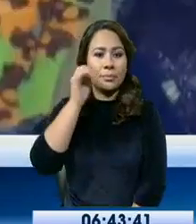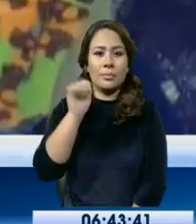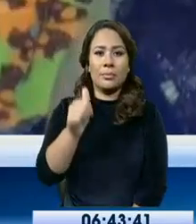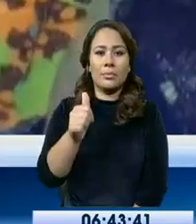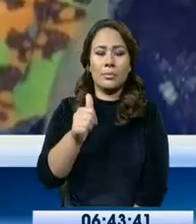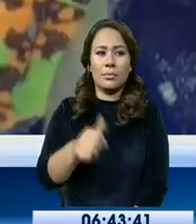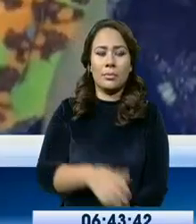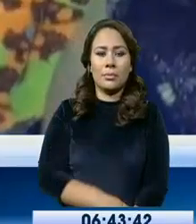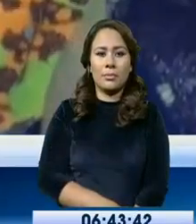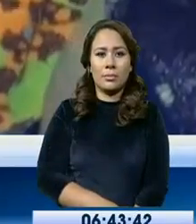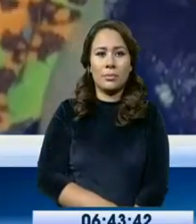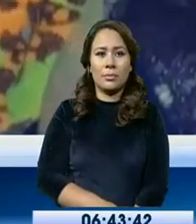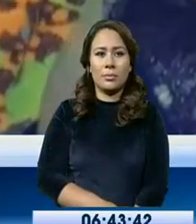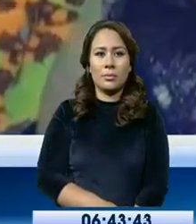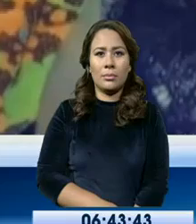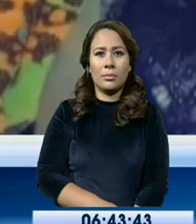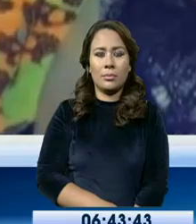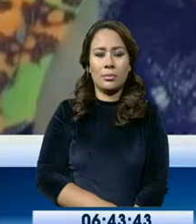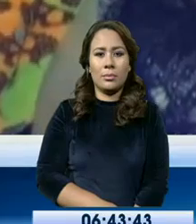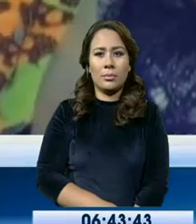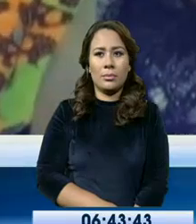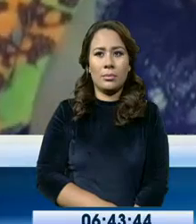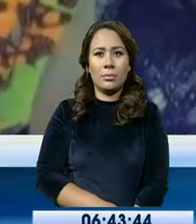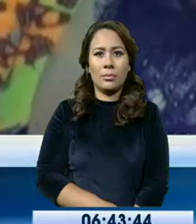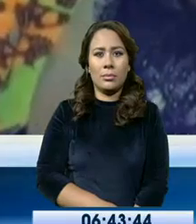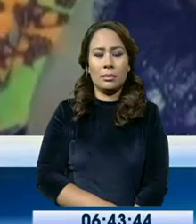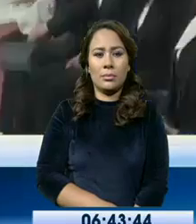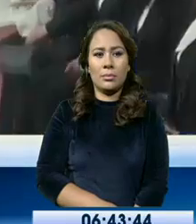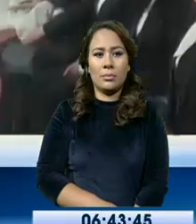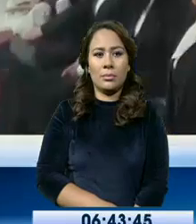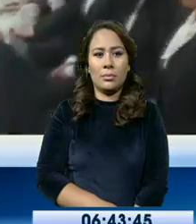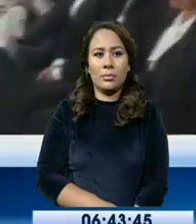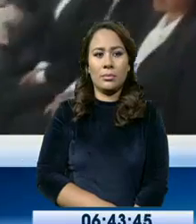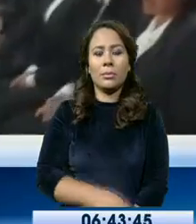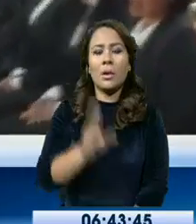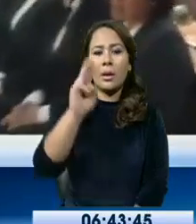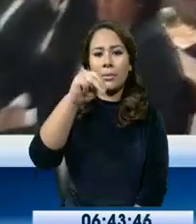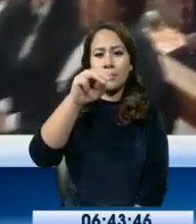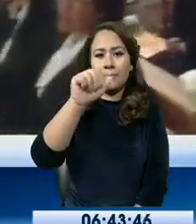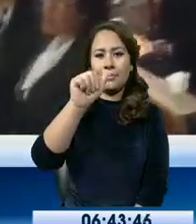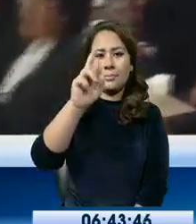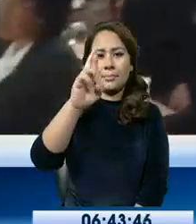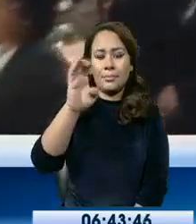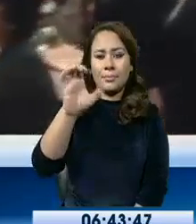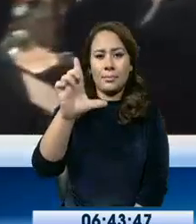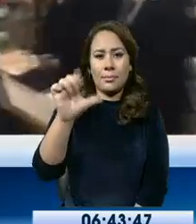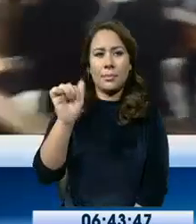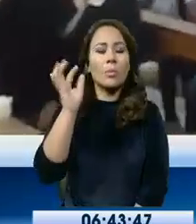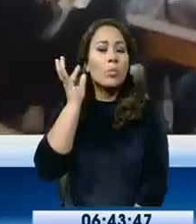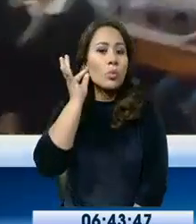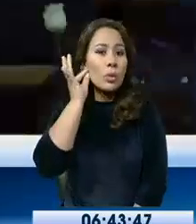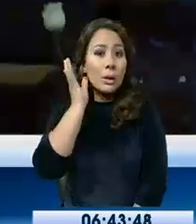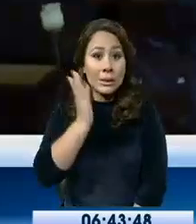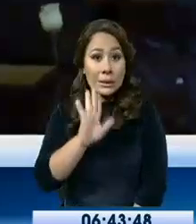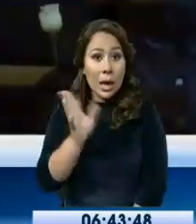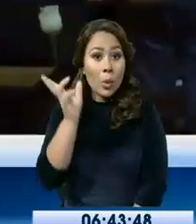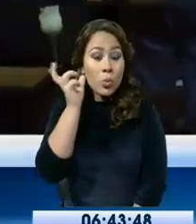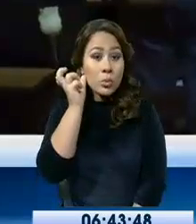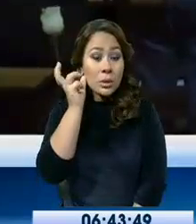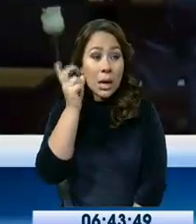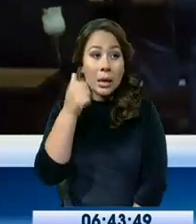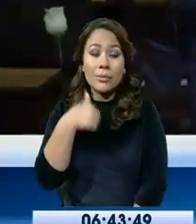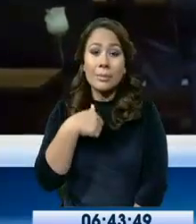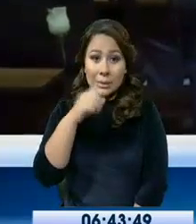Bien, Marcela, quisiéramos que, por favor, nos comentes exactamente si ha trascendido ya los resultados